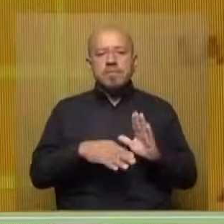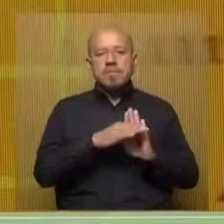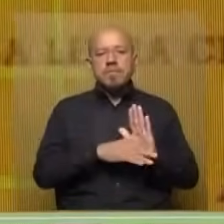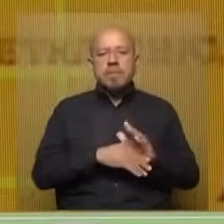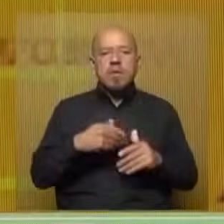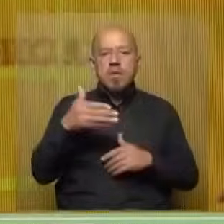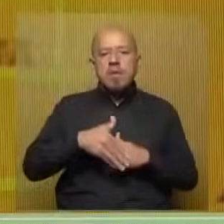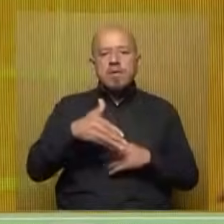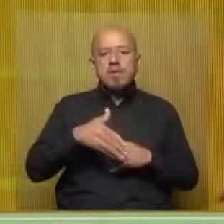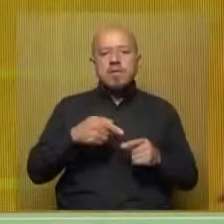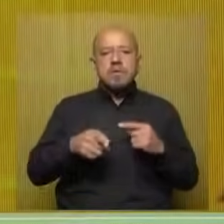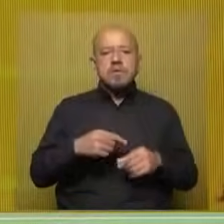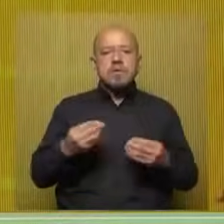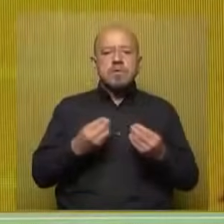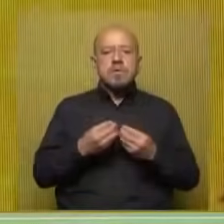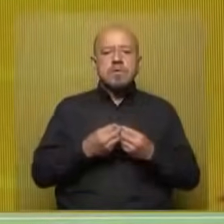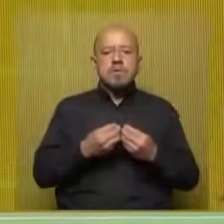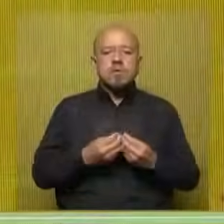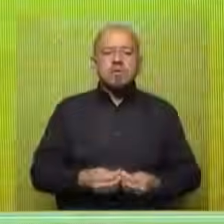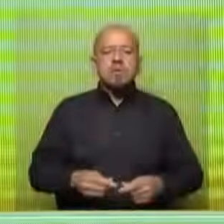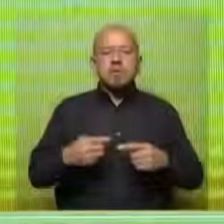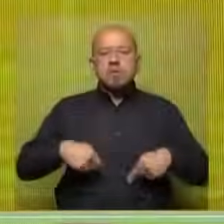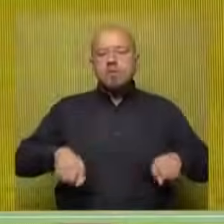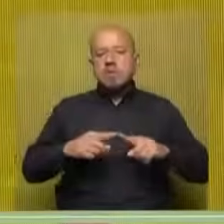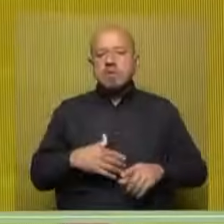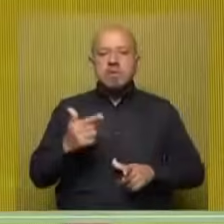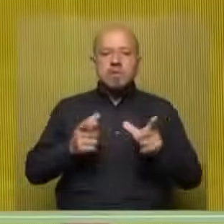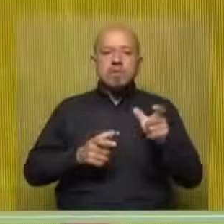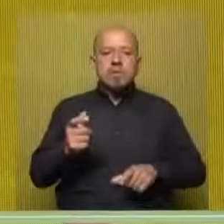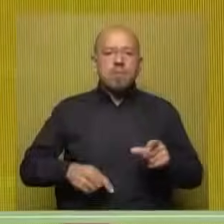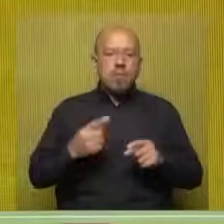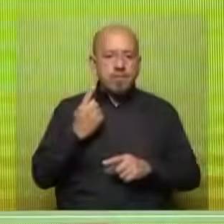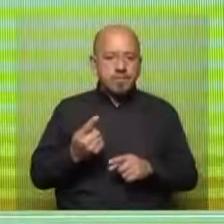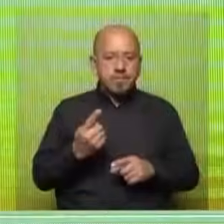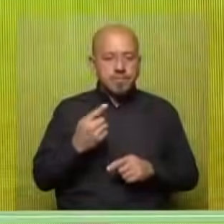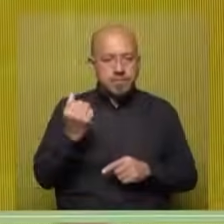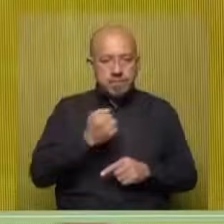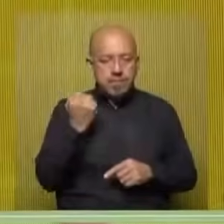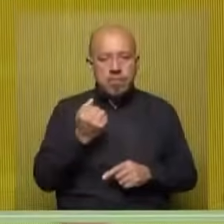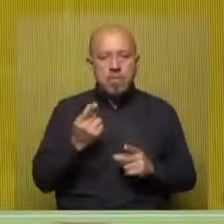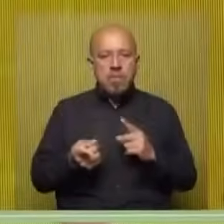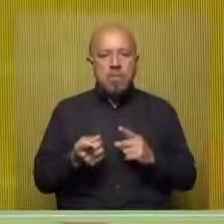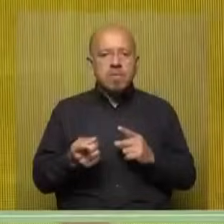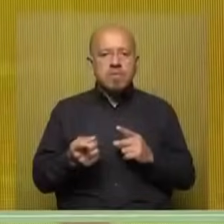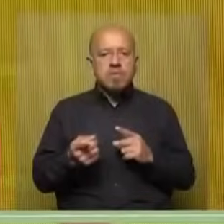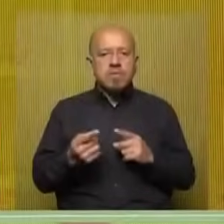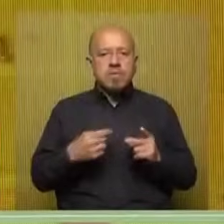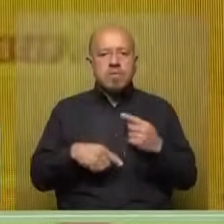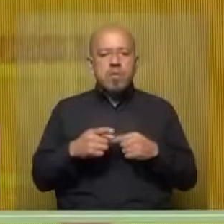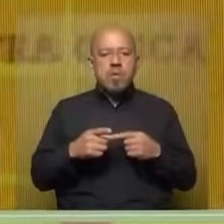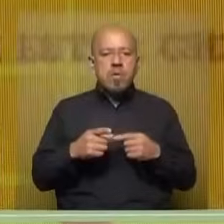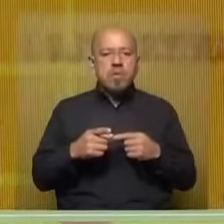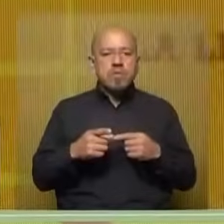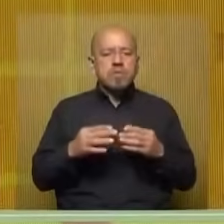participación de muchísima gente. Así que eso es un primer paso muy importante. Lo otro es